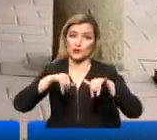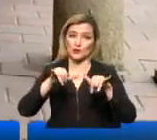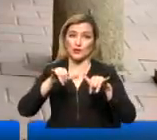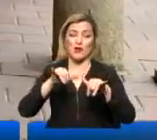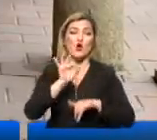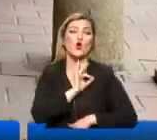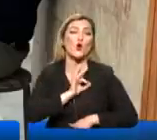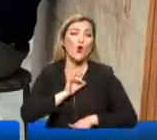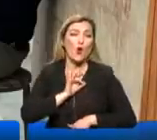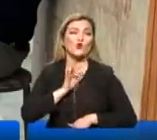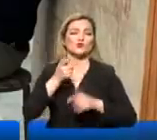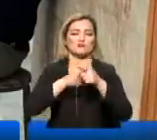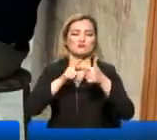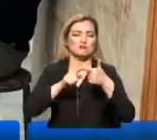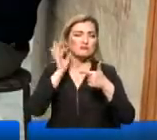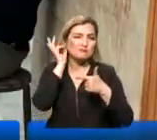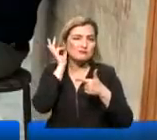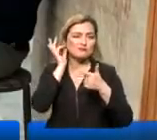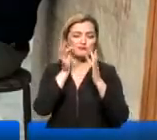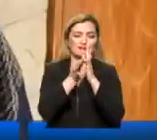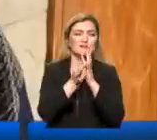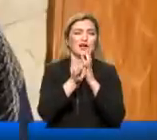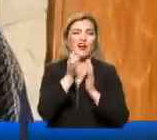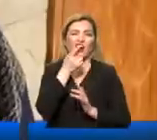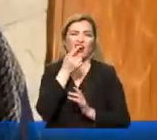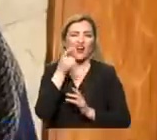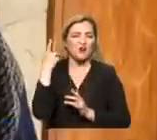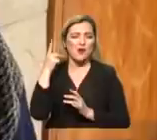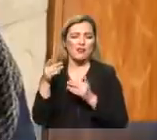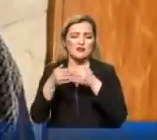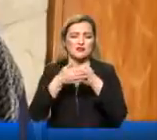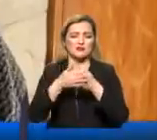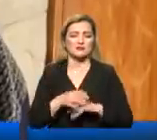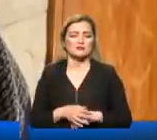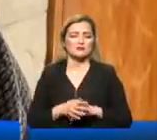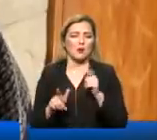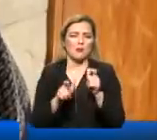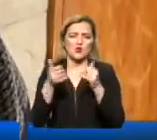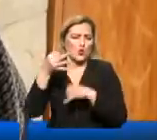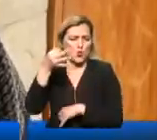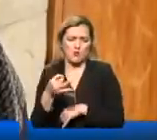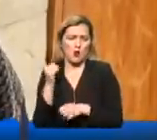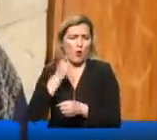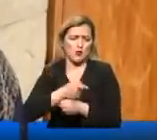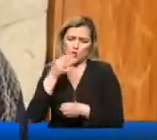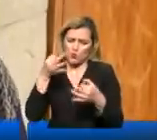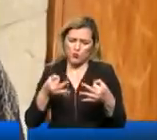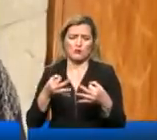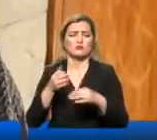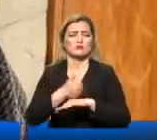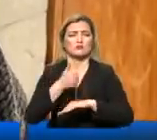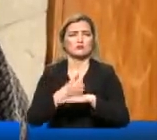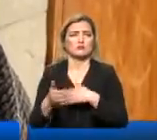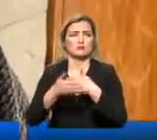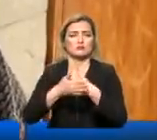tantos de artesanías siguen cerrados. Por el momento, toda la gente está cumpliendo con las disposiciones. Está